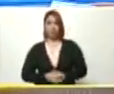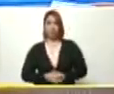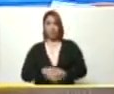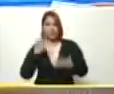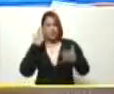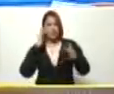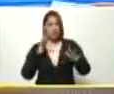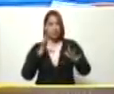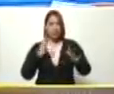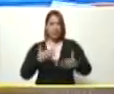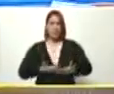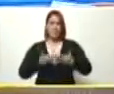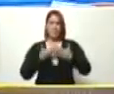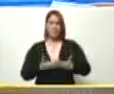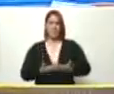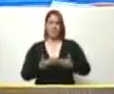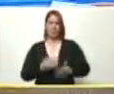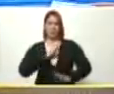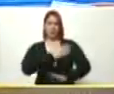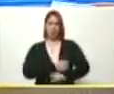de los pesos superpesados,